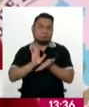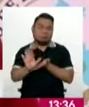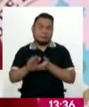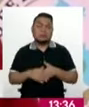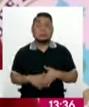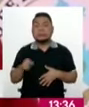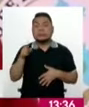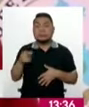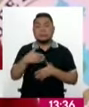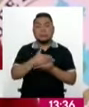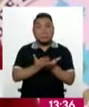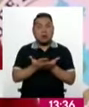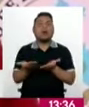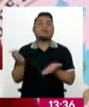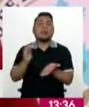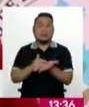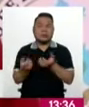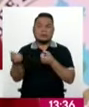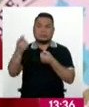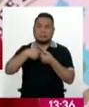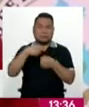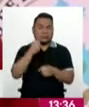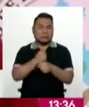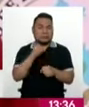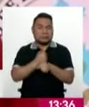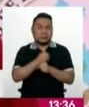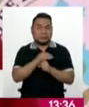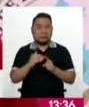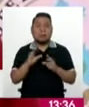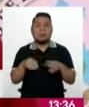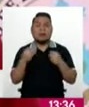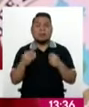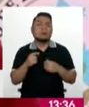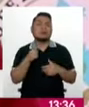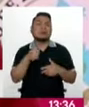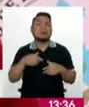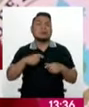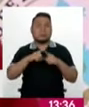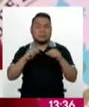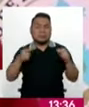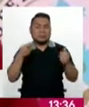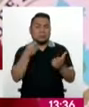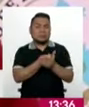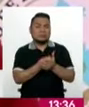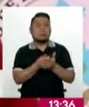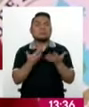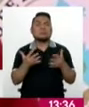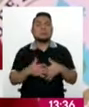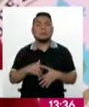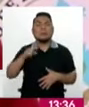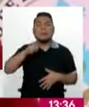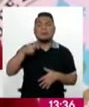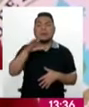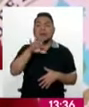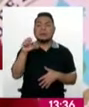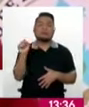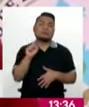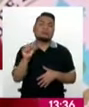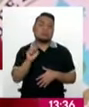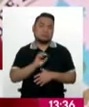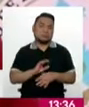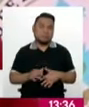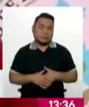ellas han sido ha vuelto a contratar por la modalidad de terceros con un promedio de 1500